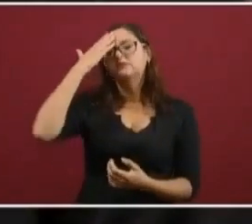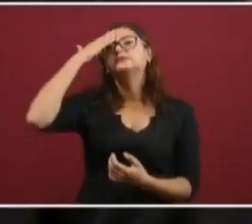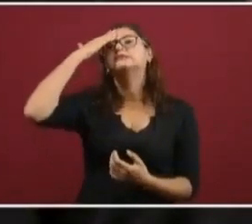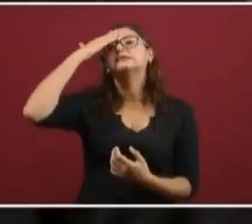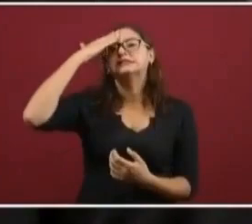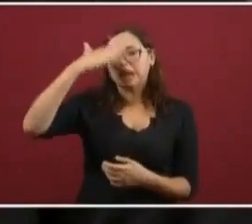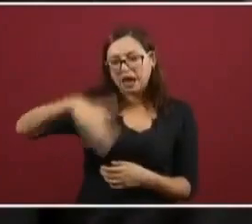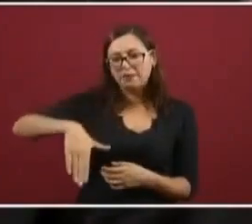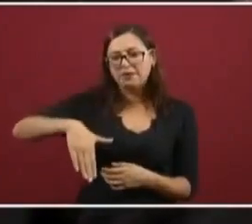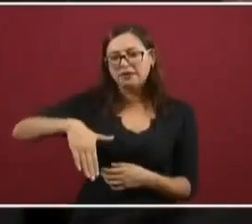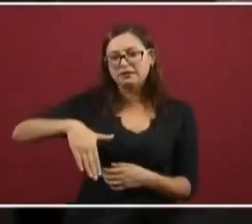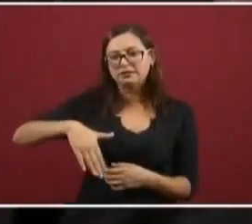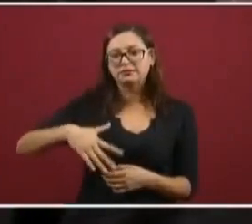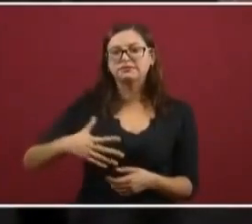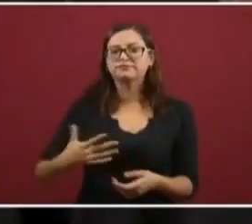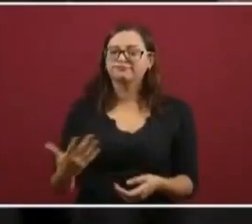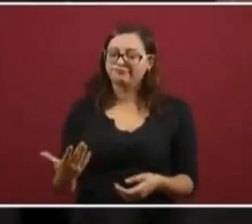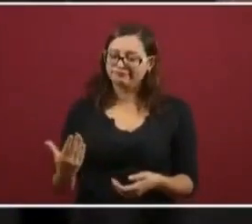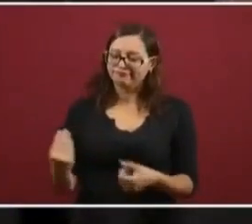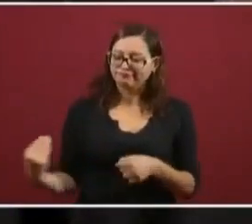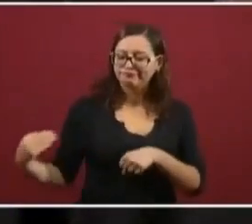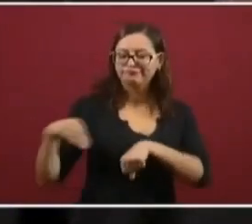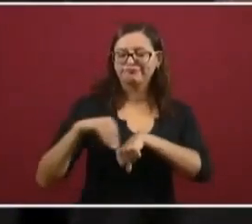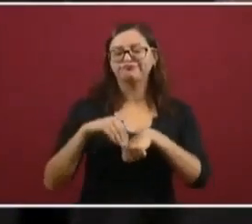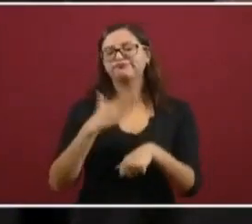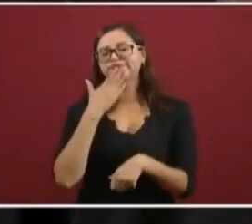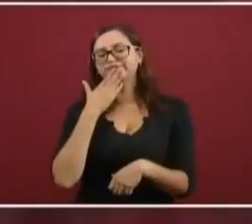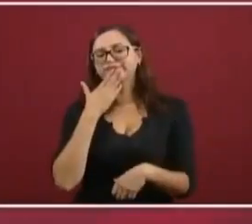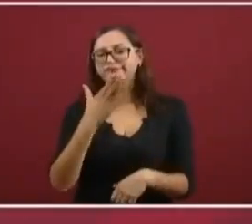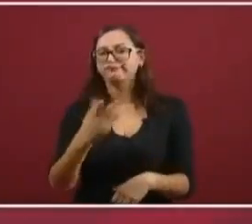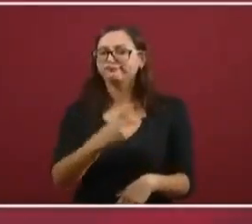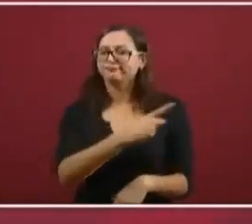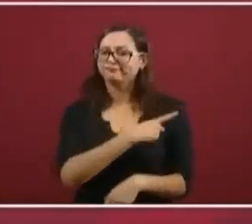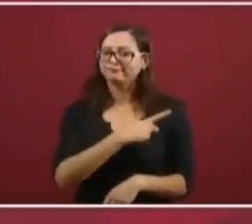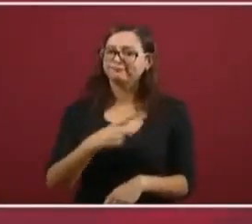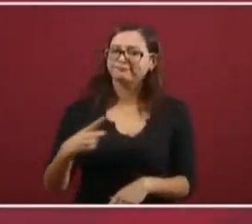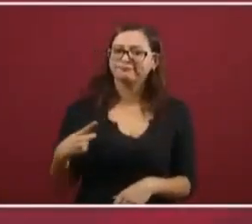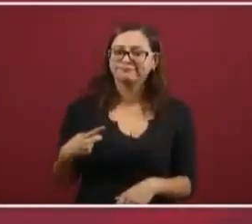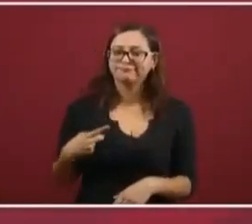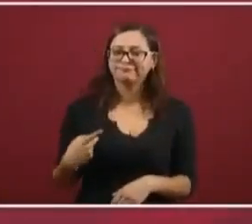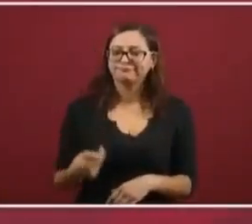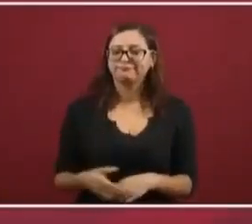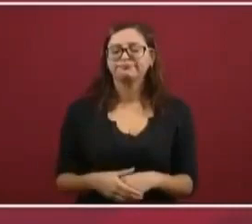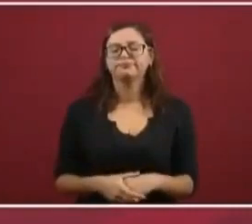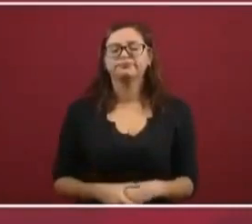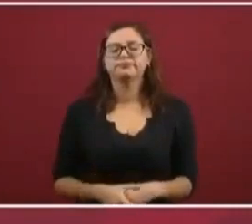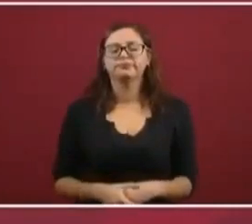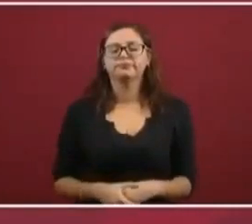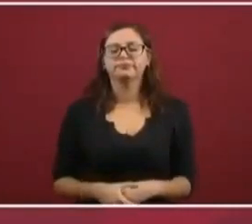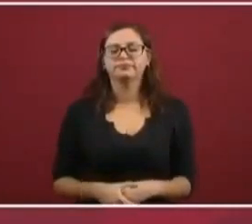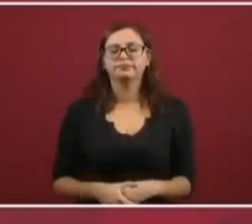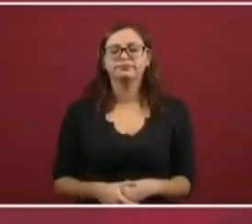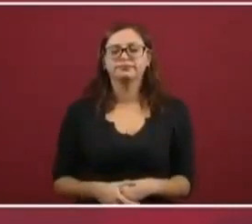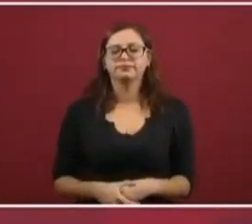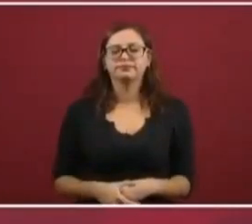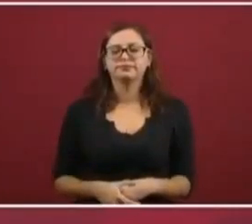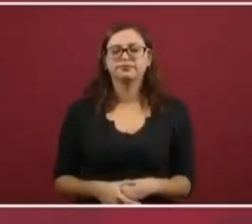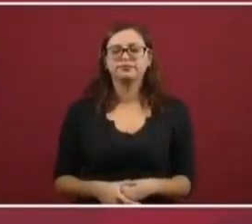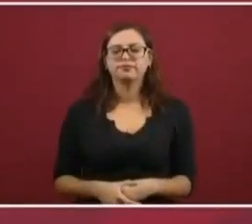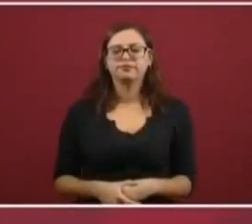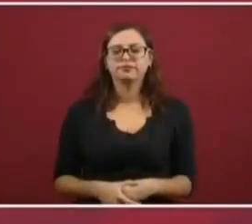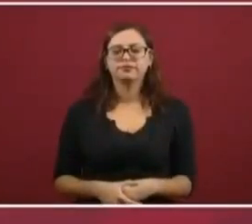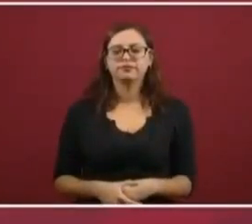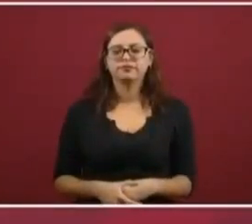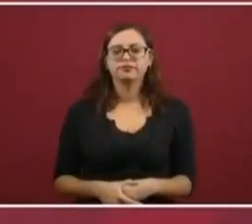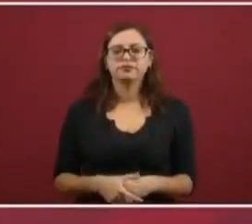que nos debemos de portar bien ya no hay condiciones para que